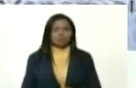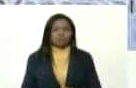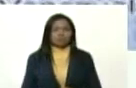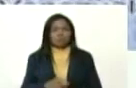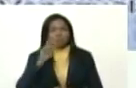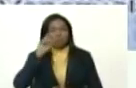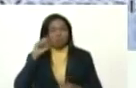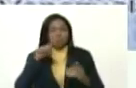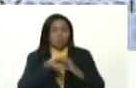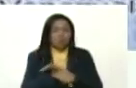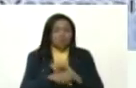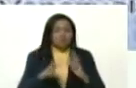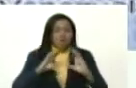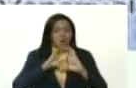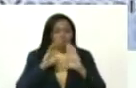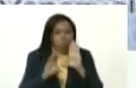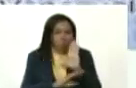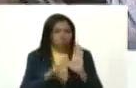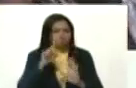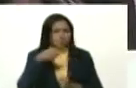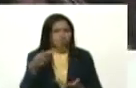humanizado? Cuéntamelo todo, por favor.